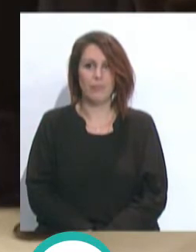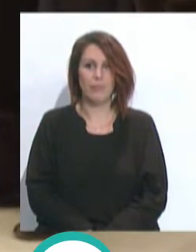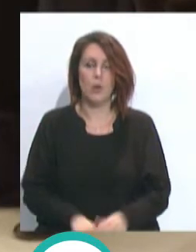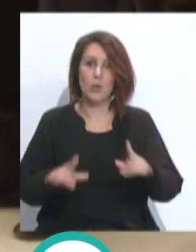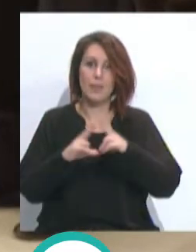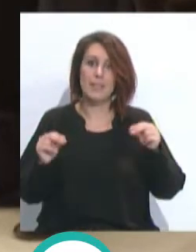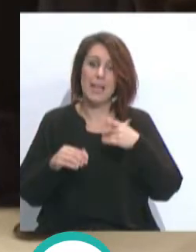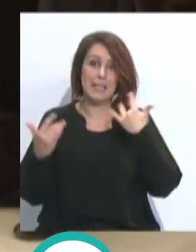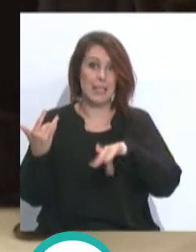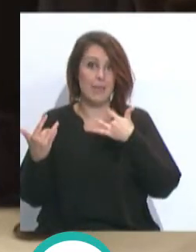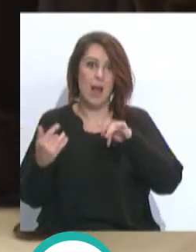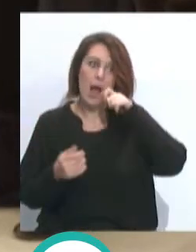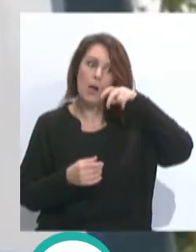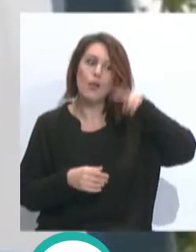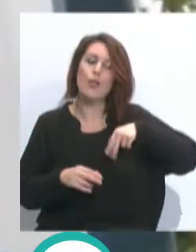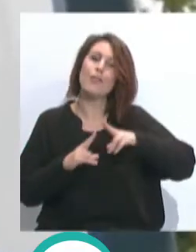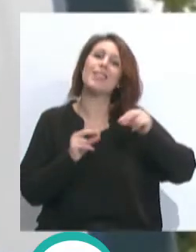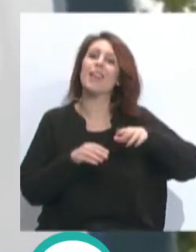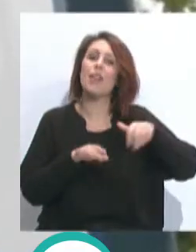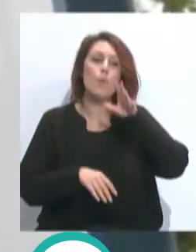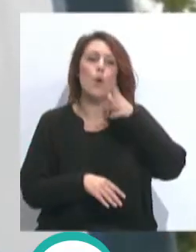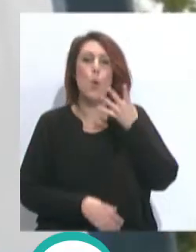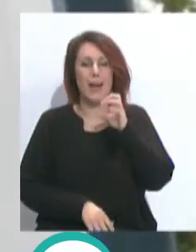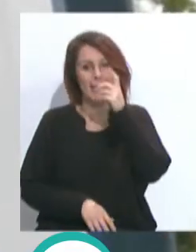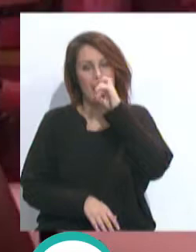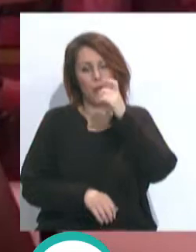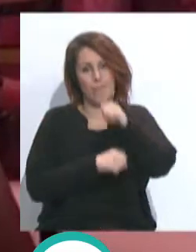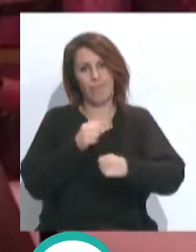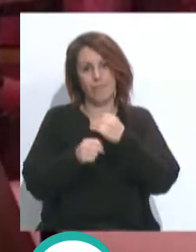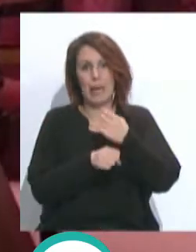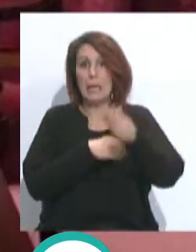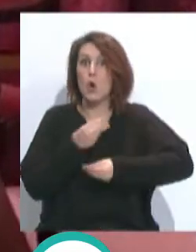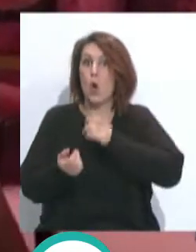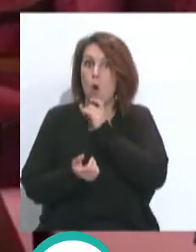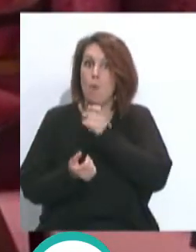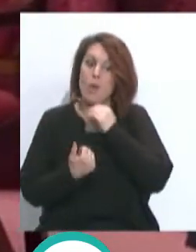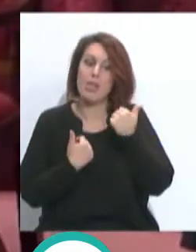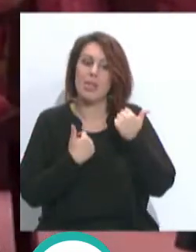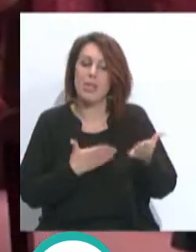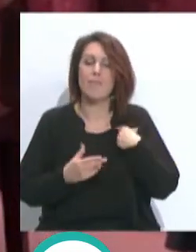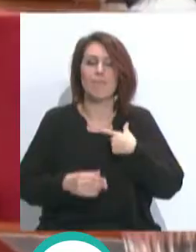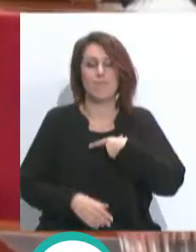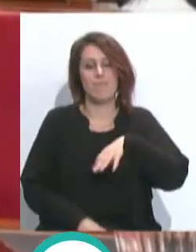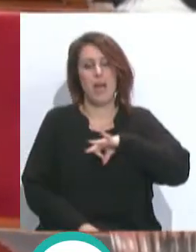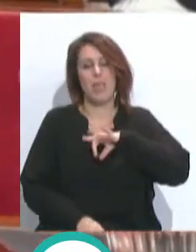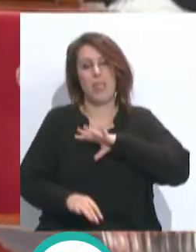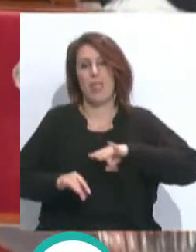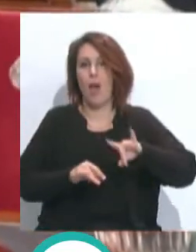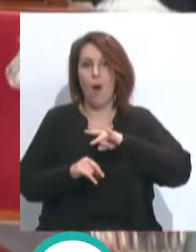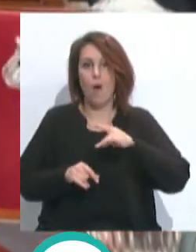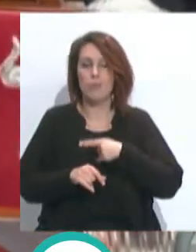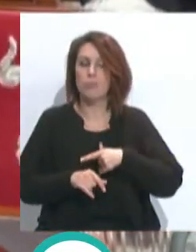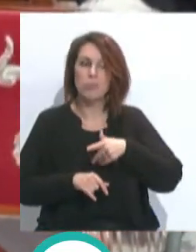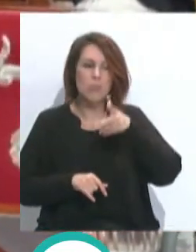La Universidad de Sevilla reconoce a la UCA por su 40 aniversario y lo ha hecho concediéndole su medalla de oro, la más